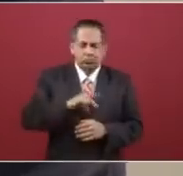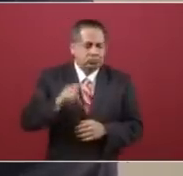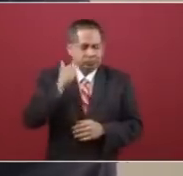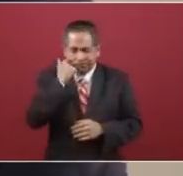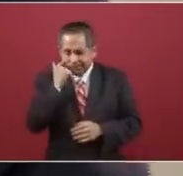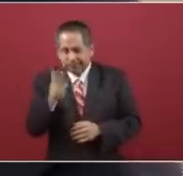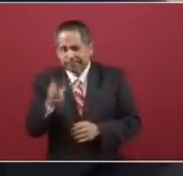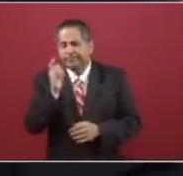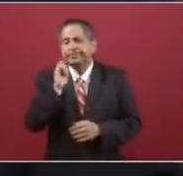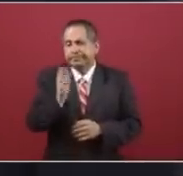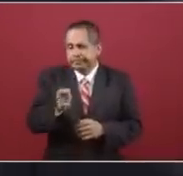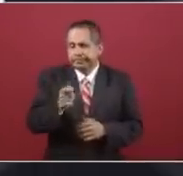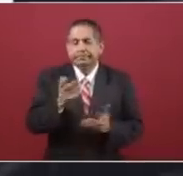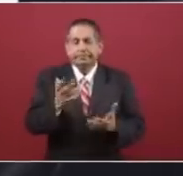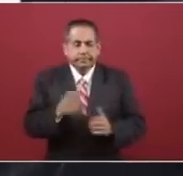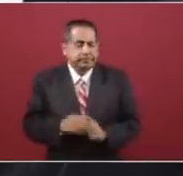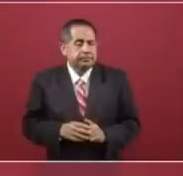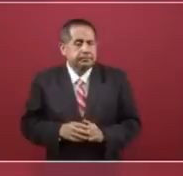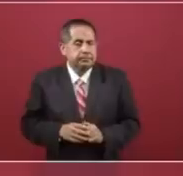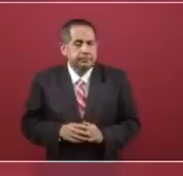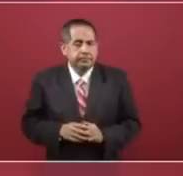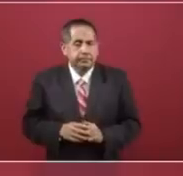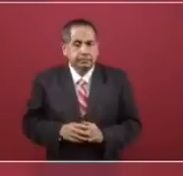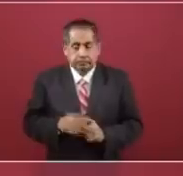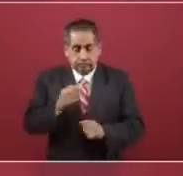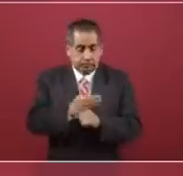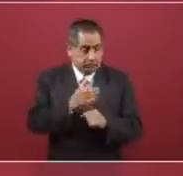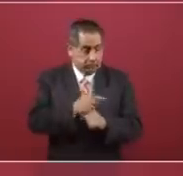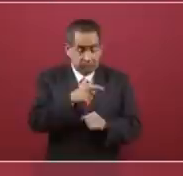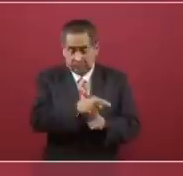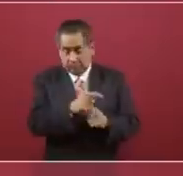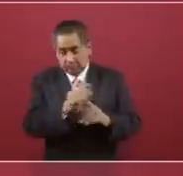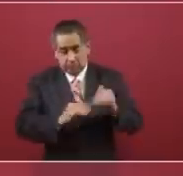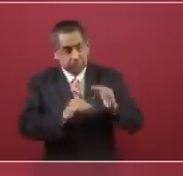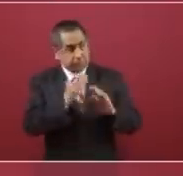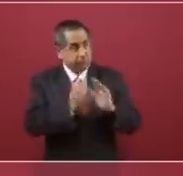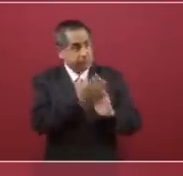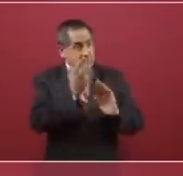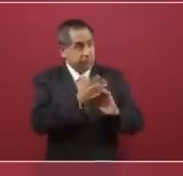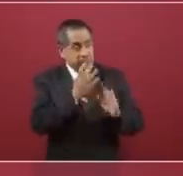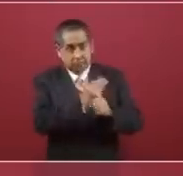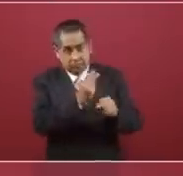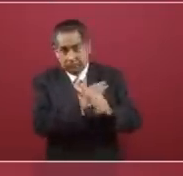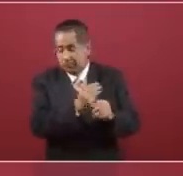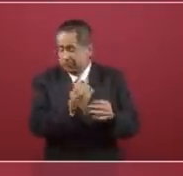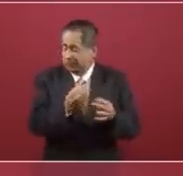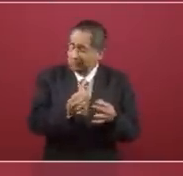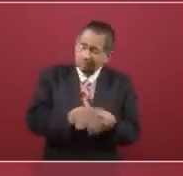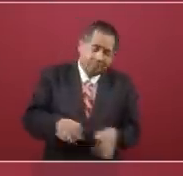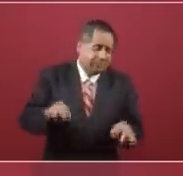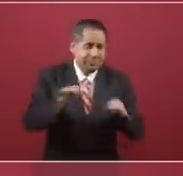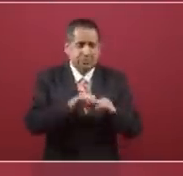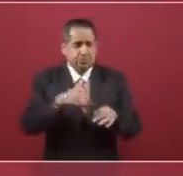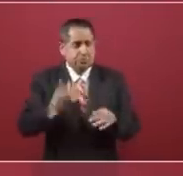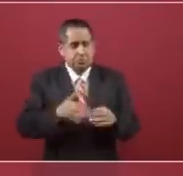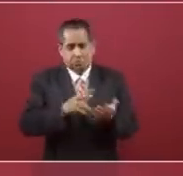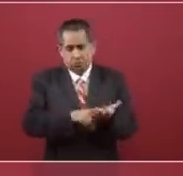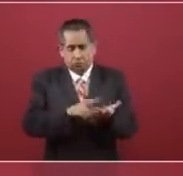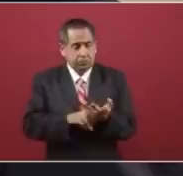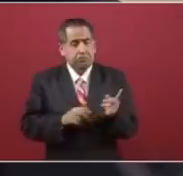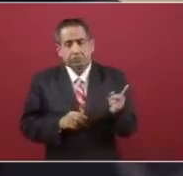que eh en estas obras tan importantes eh las